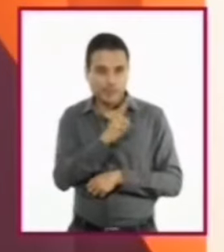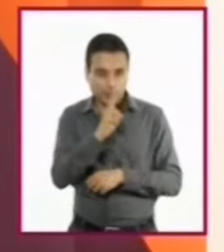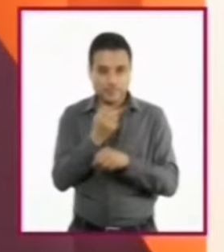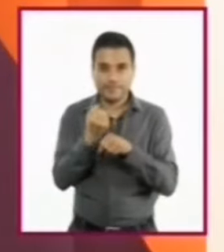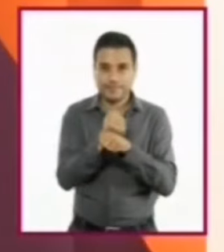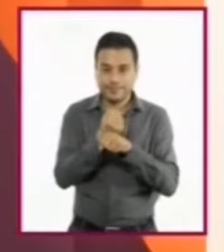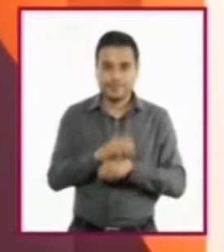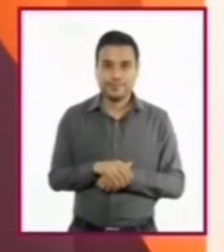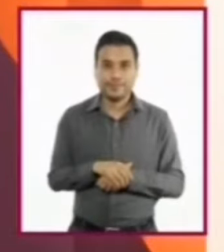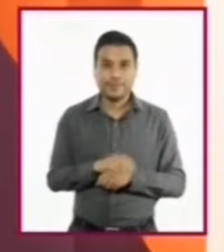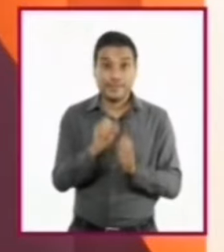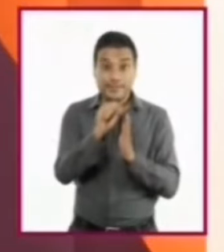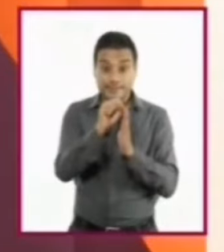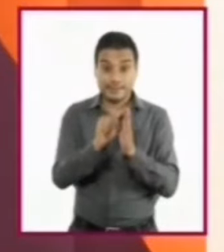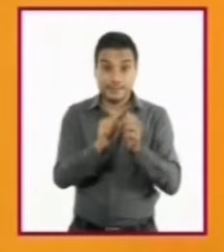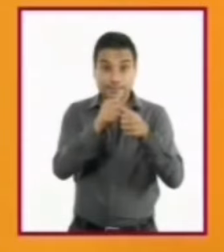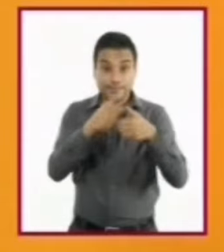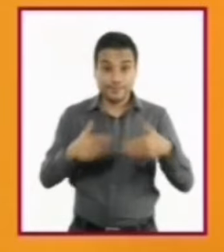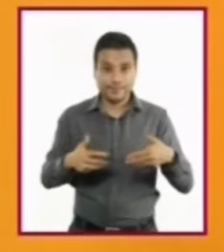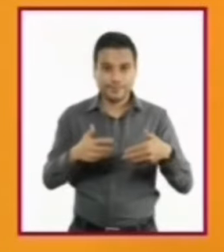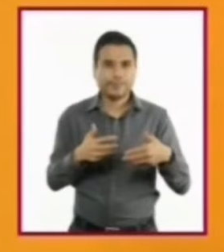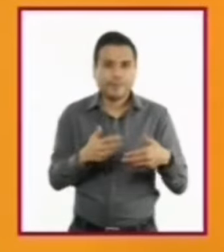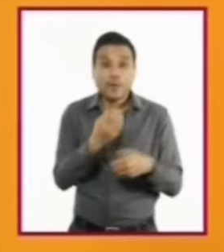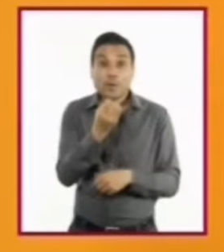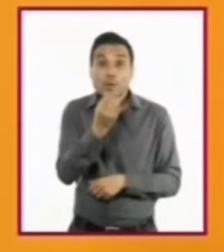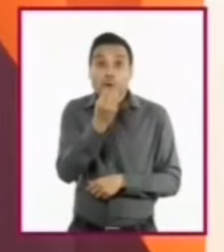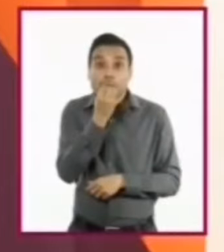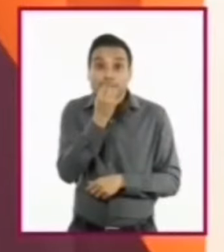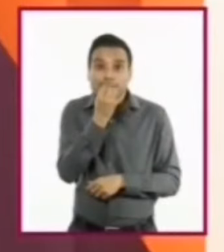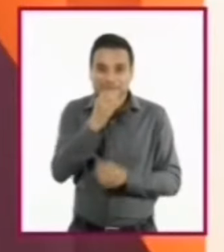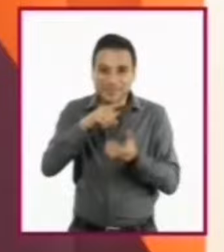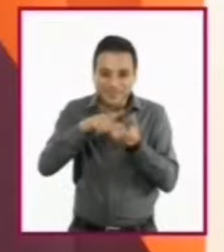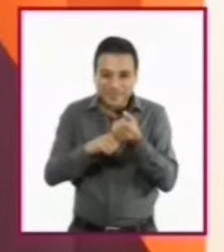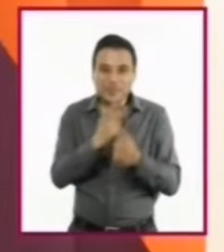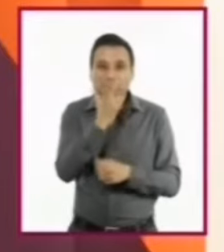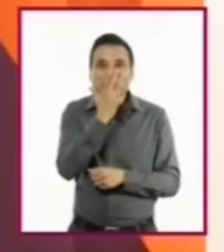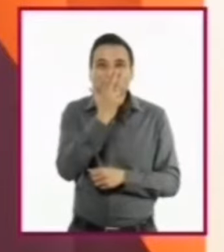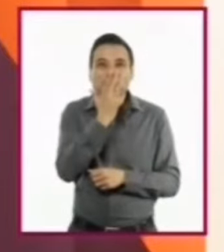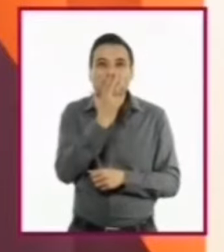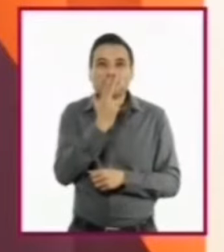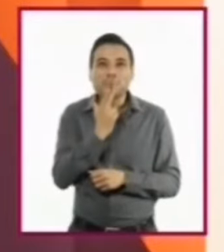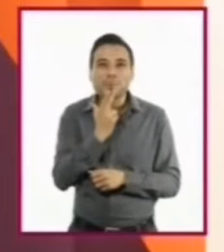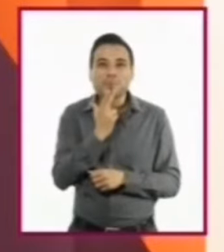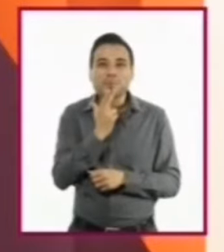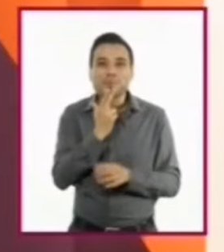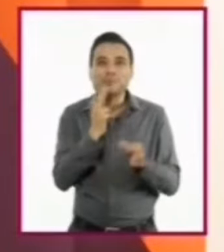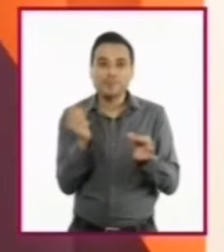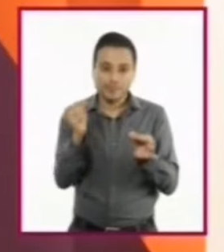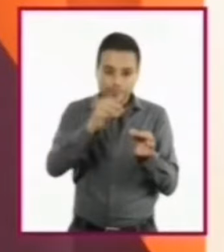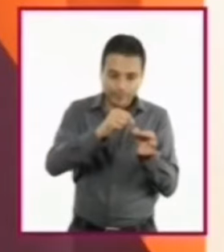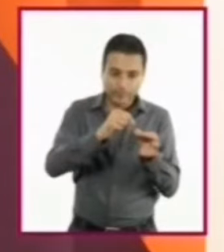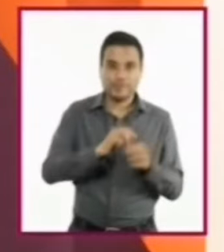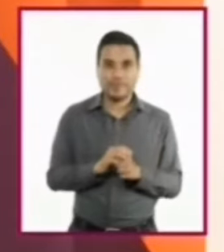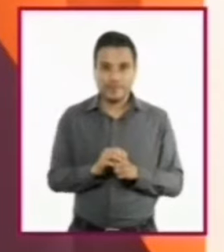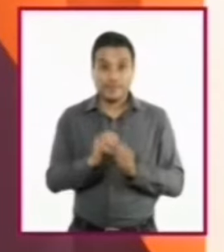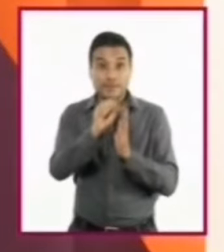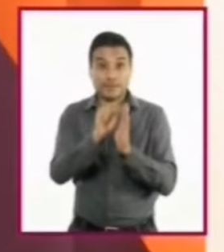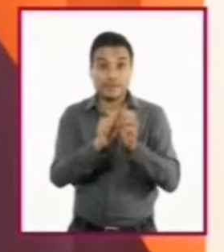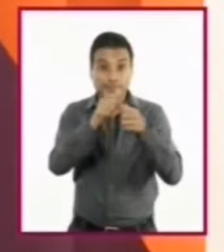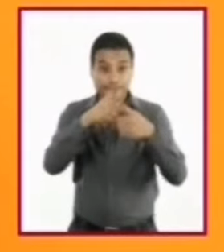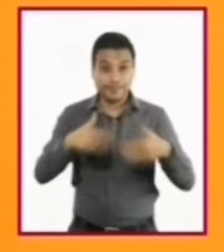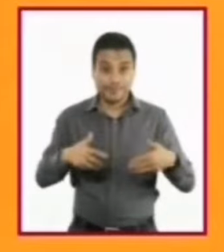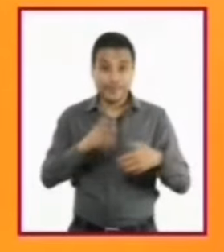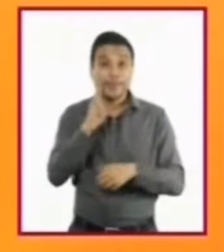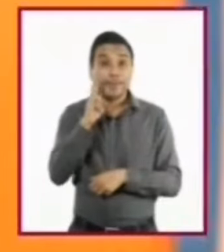El digestivo transporta la glucosa de los alimentos, el respiratorio, el oxígeno y